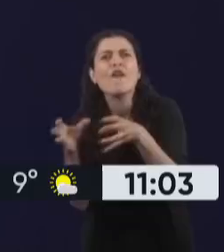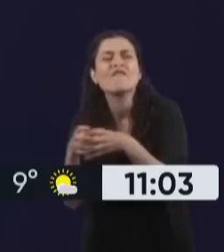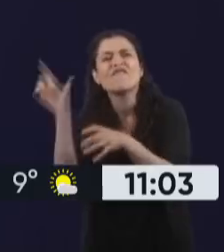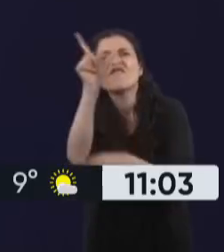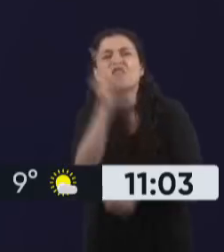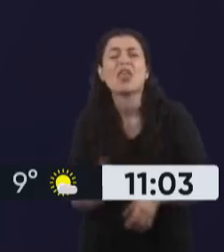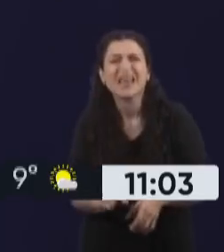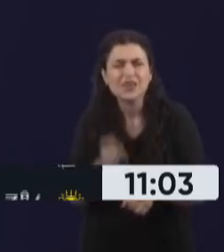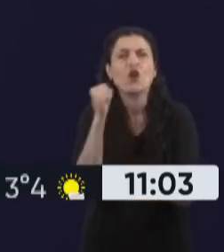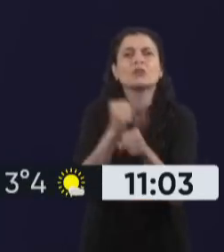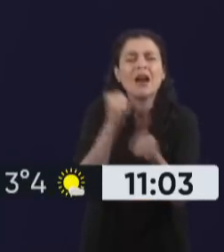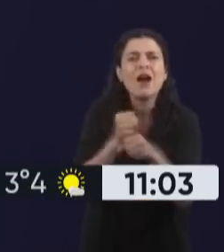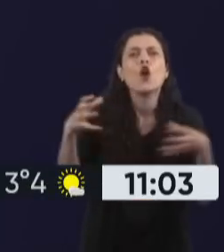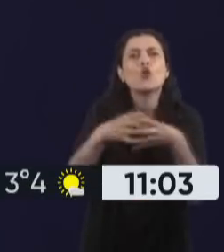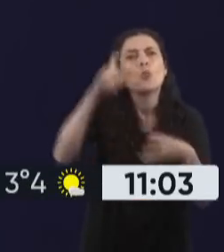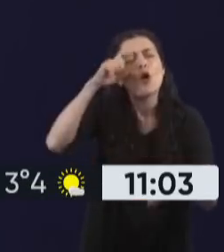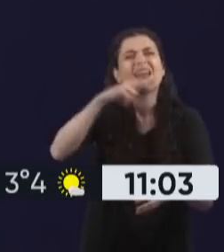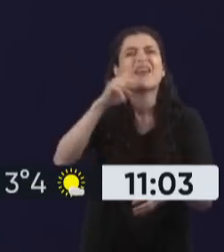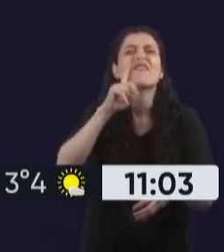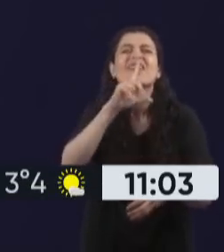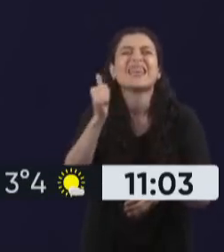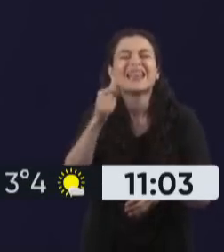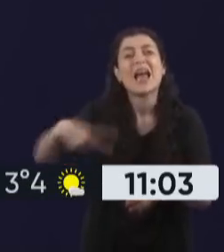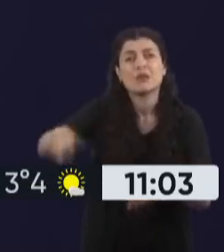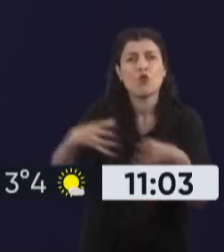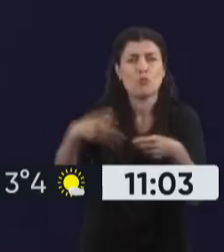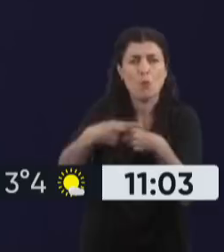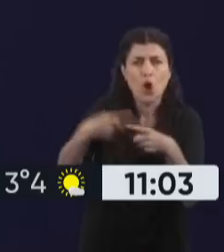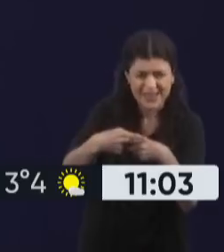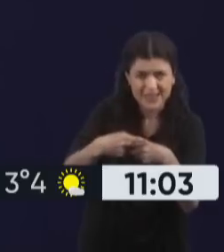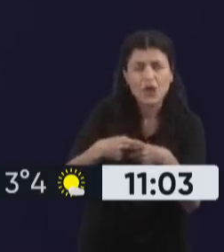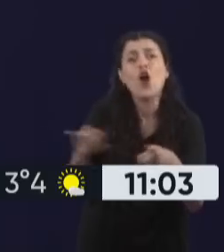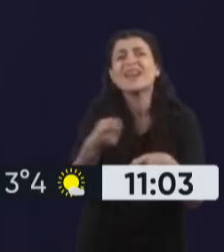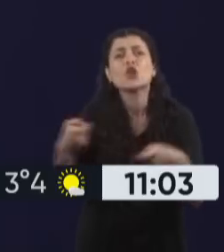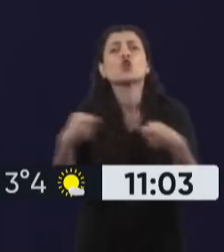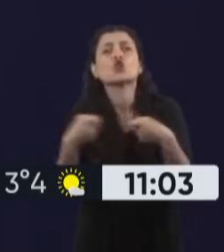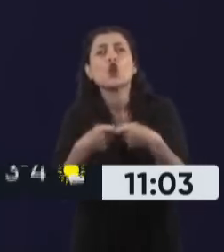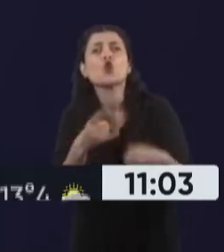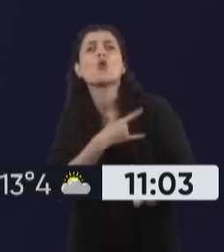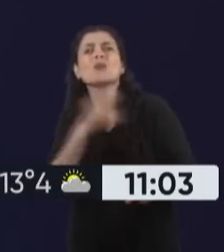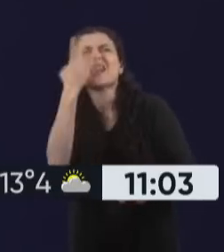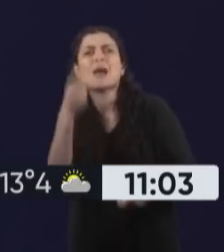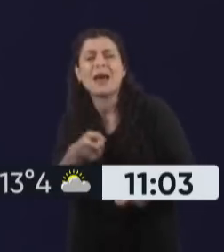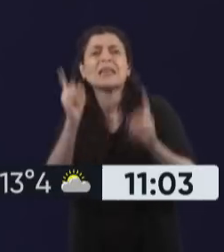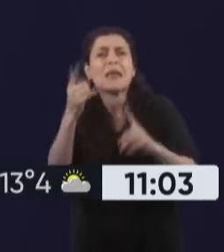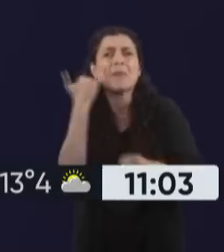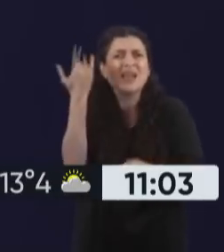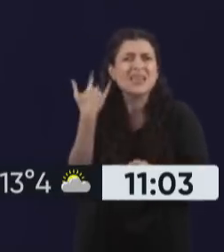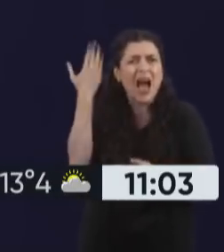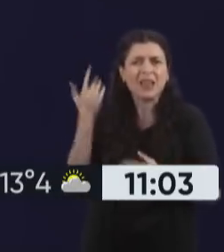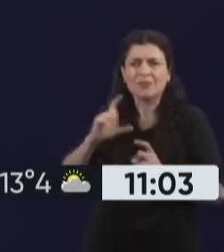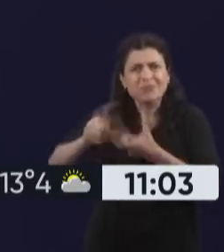Evita, perteneciente a la Federación de Cooperativas de Trabajo Evita, junto a la Universidad de San Martín. En esto se gastaron